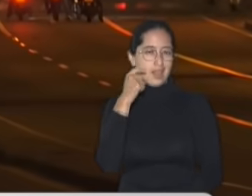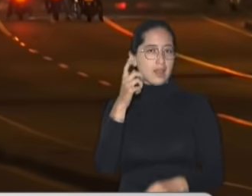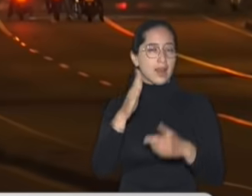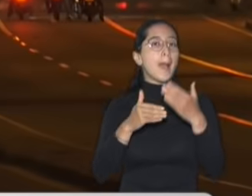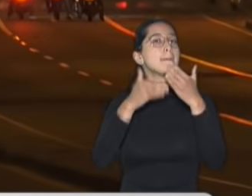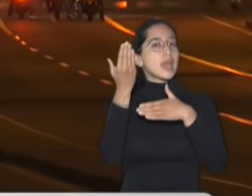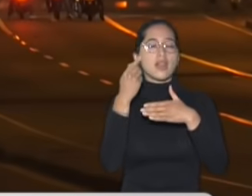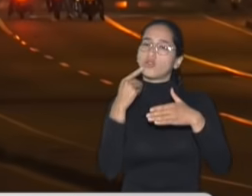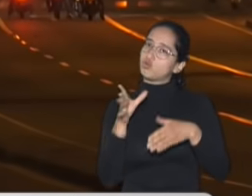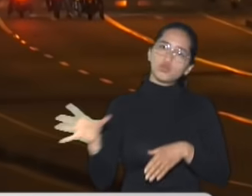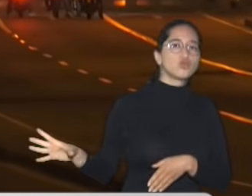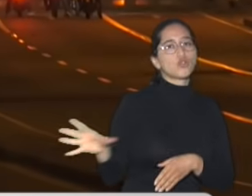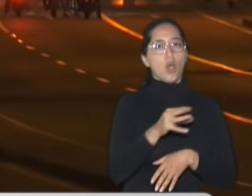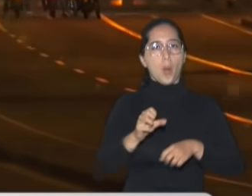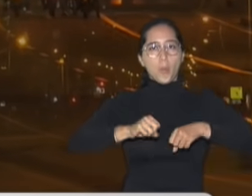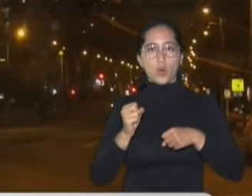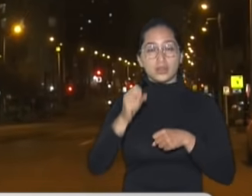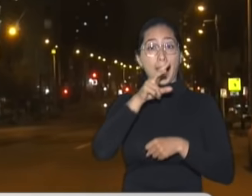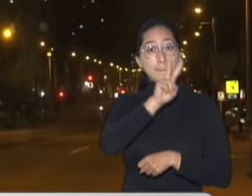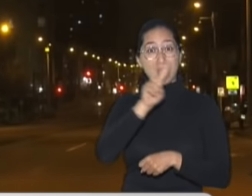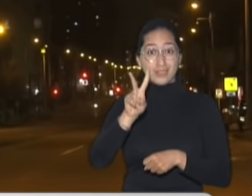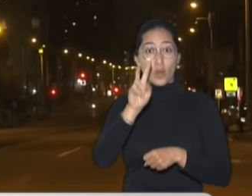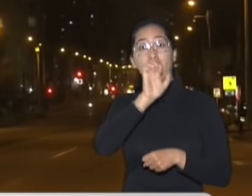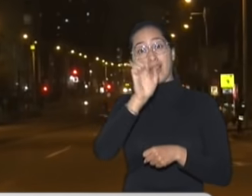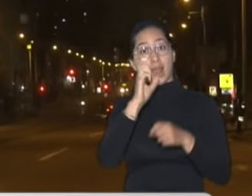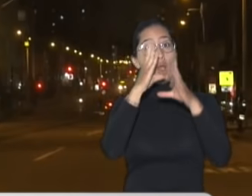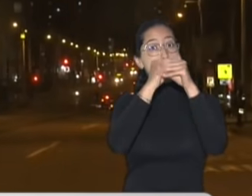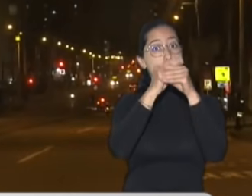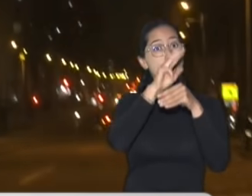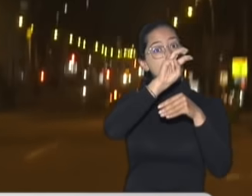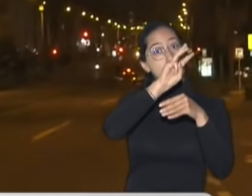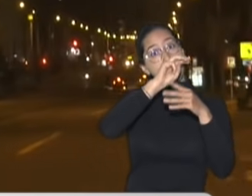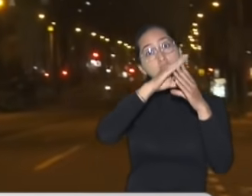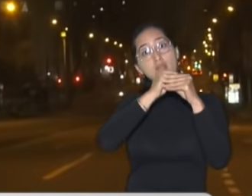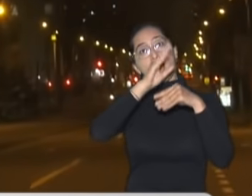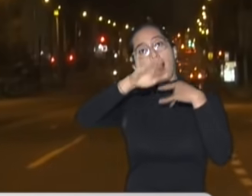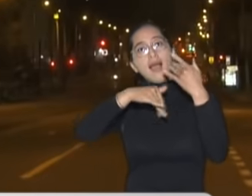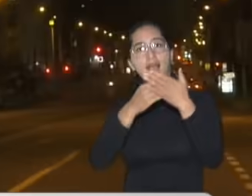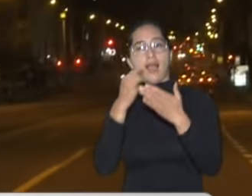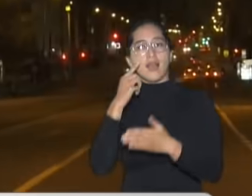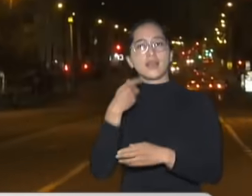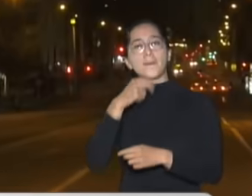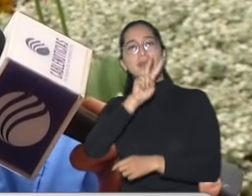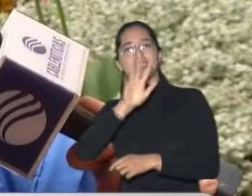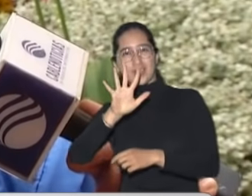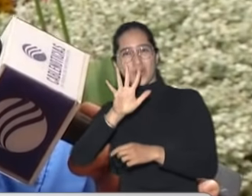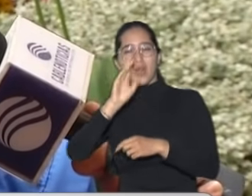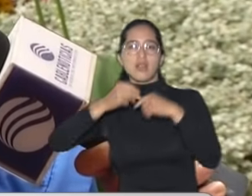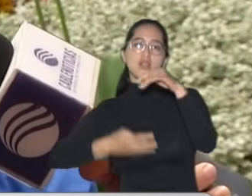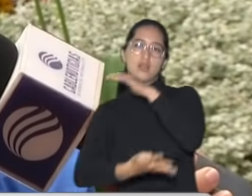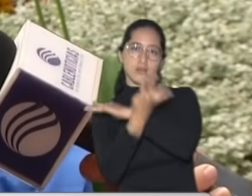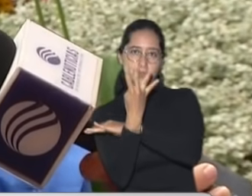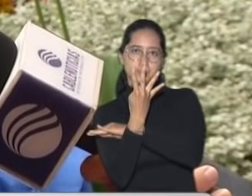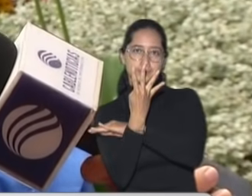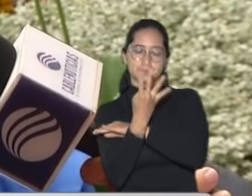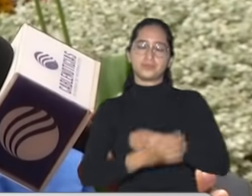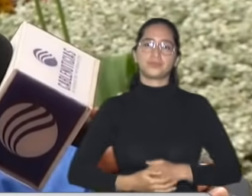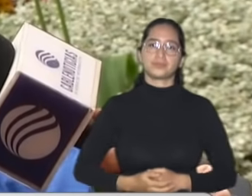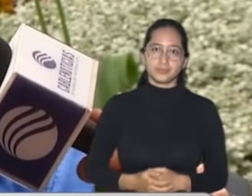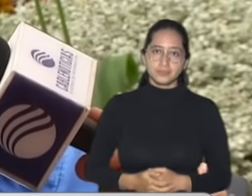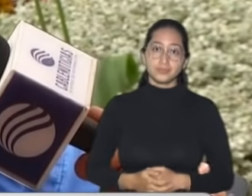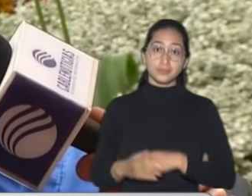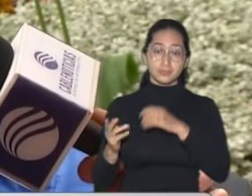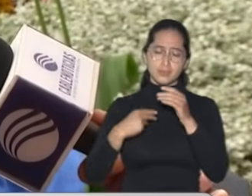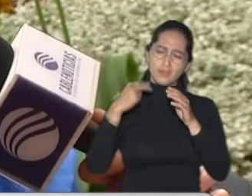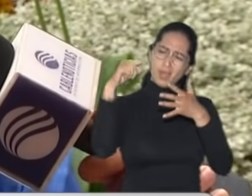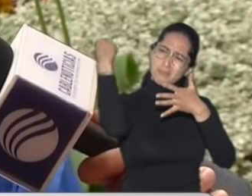cuarentena estricta, desde el 22 de enero a las 8 de la noche hasta el 25 a las 4 de la mañana. Estas son todas medidas que